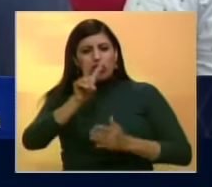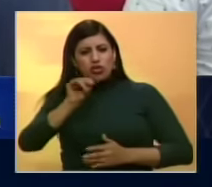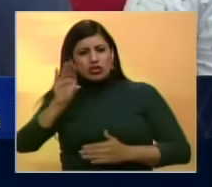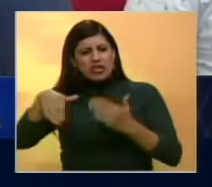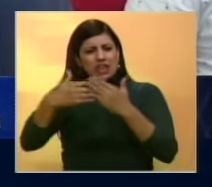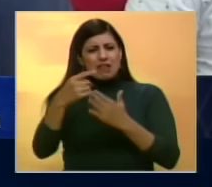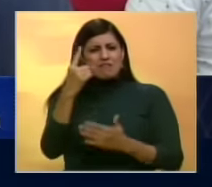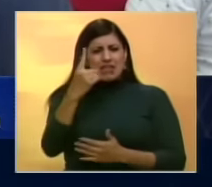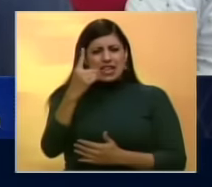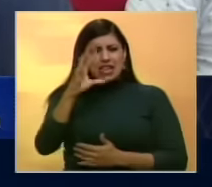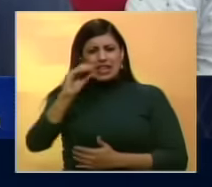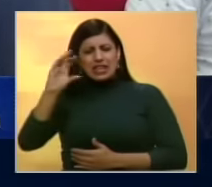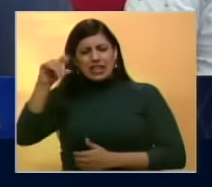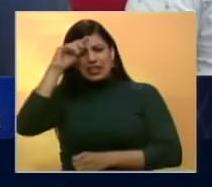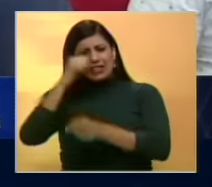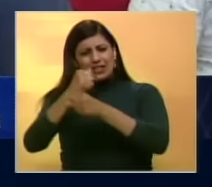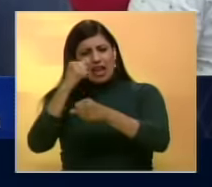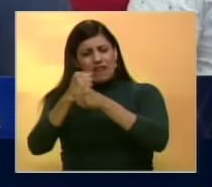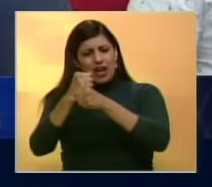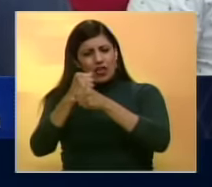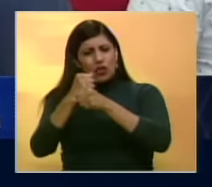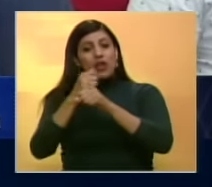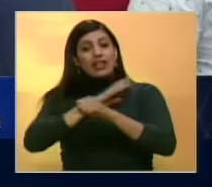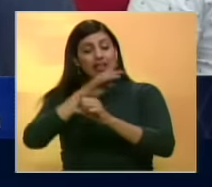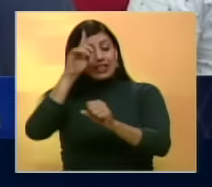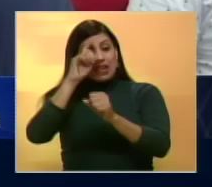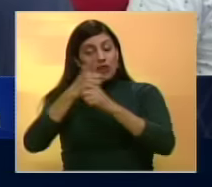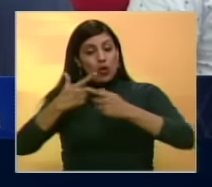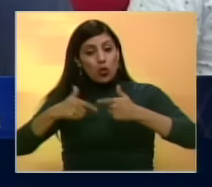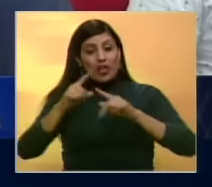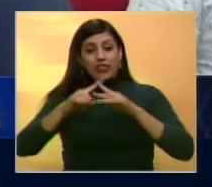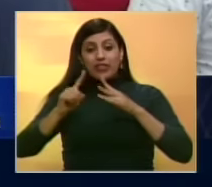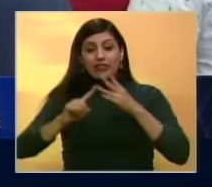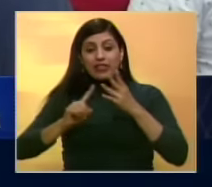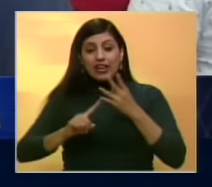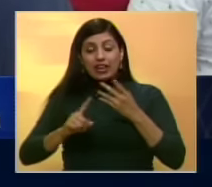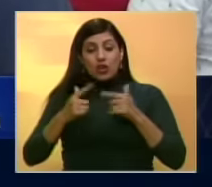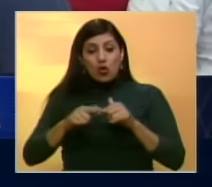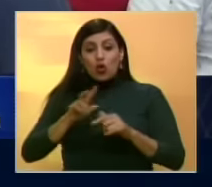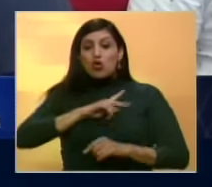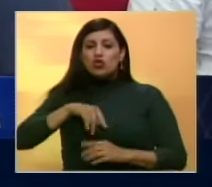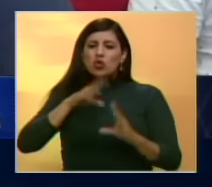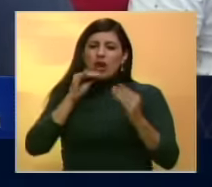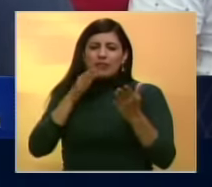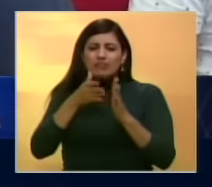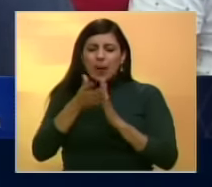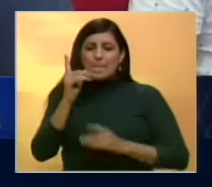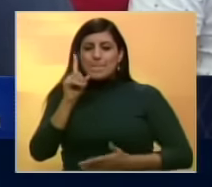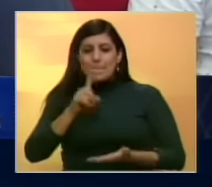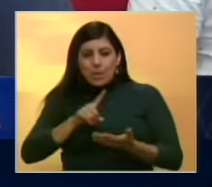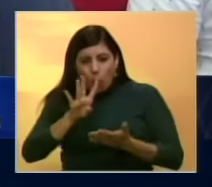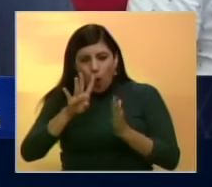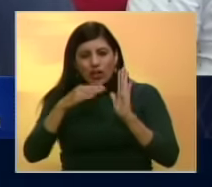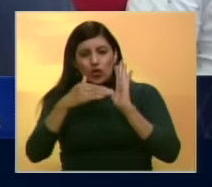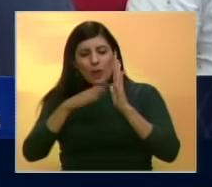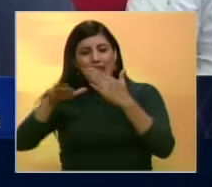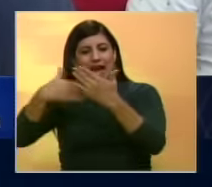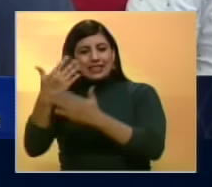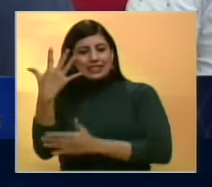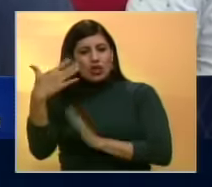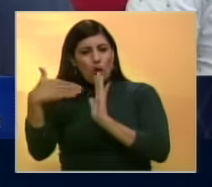10000 trabajadores en forma directa que operan en en los distintos edades aduaneros estamos hablando de más de 4000 a 5000